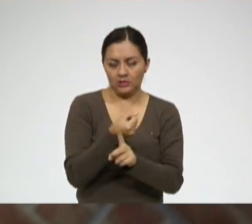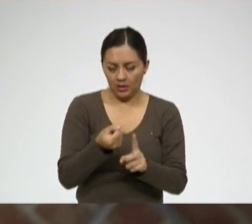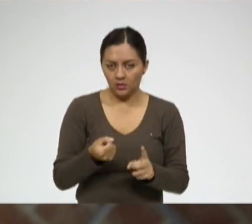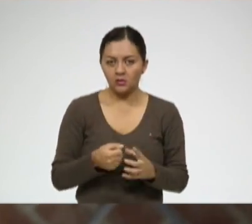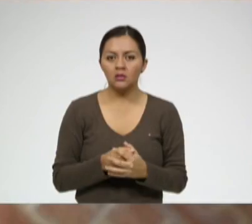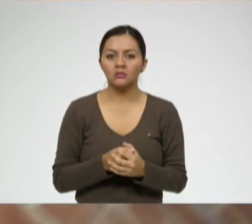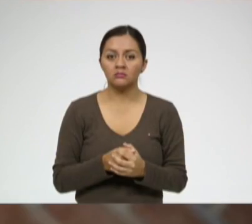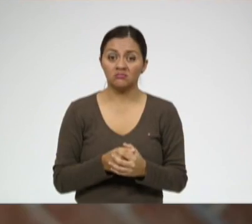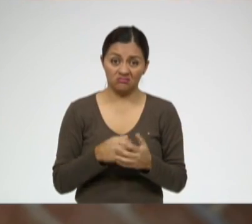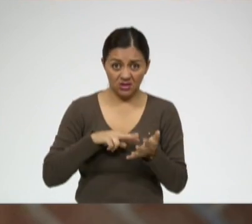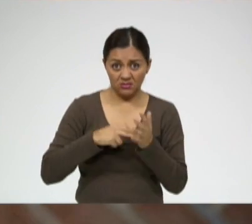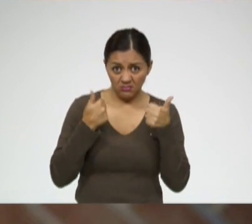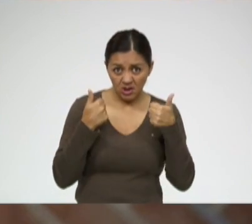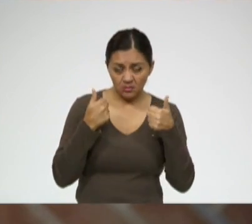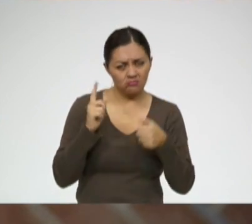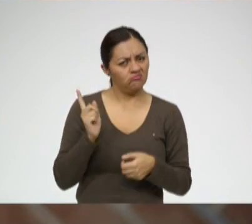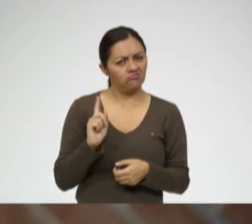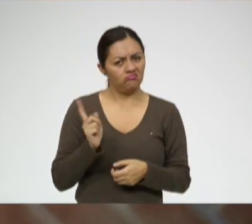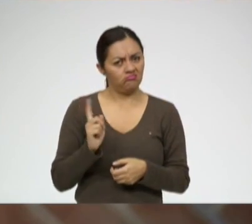algo que no es bueno, ¿no? En mi hogar,